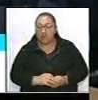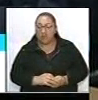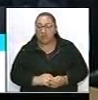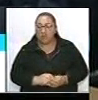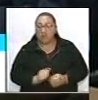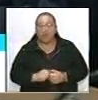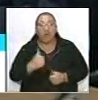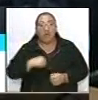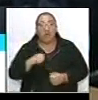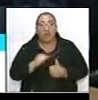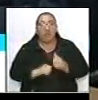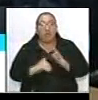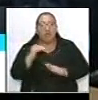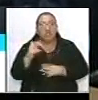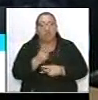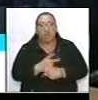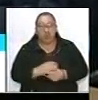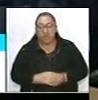mayor de seguridad.